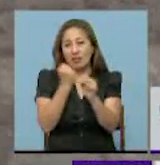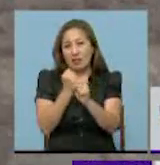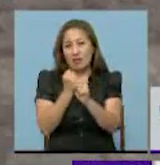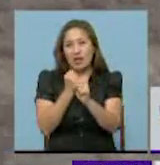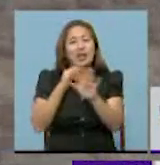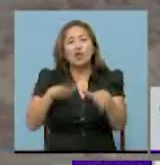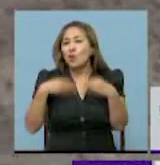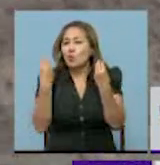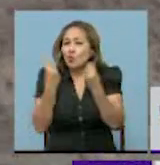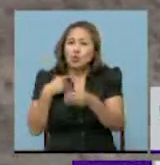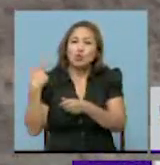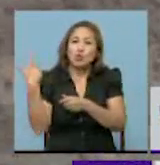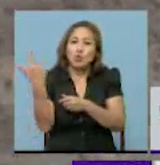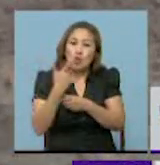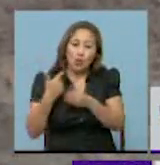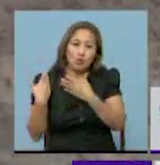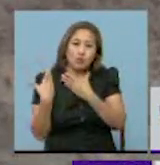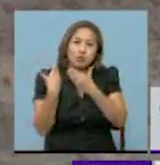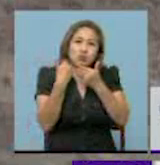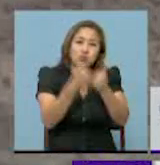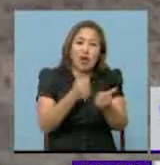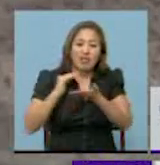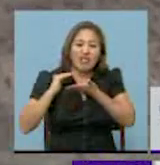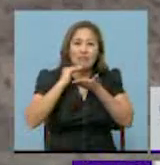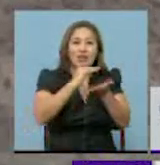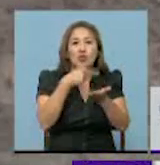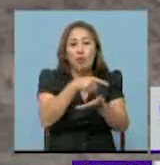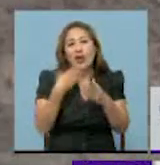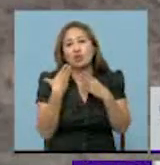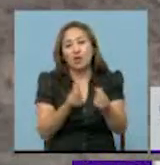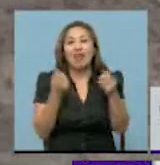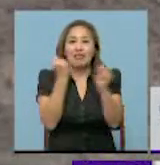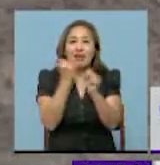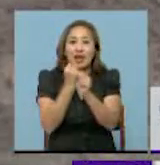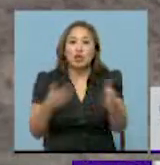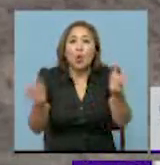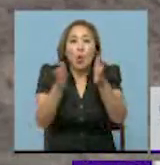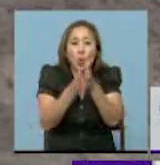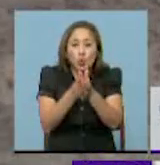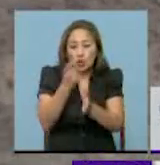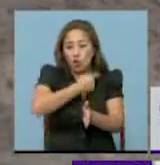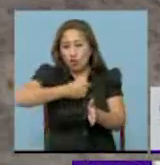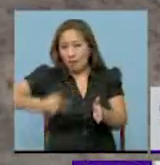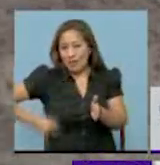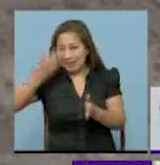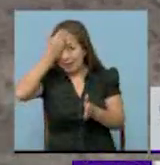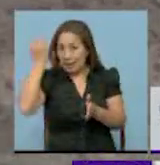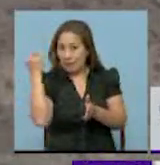hemos puesto mucho en esta línea y en este caso trabajando en equipo con Gerardo, que también interpretó lo